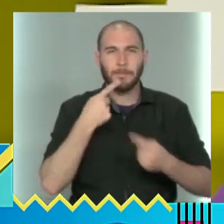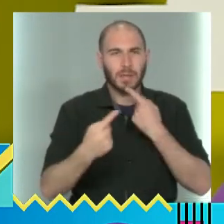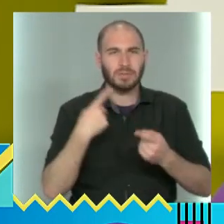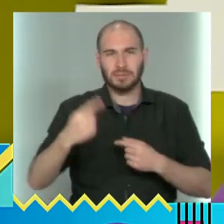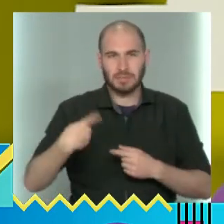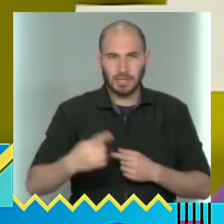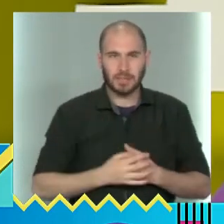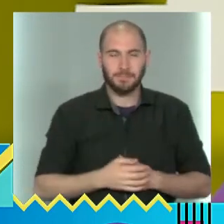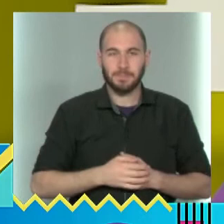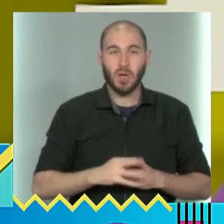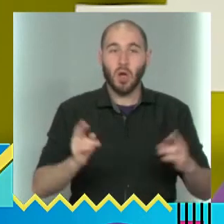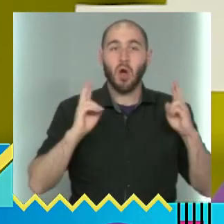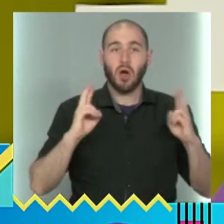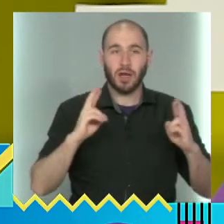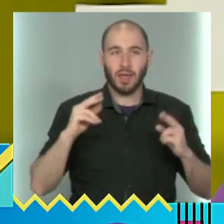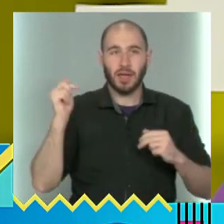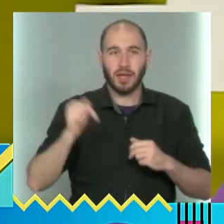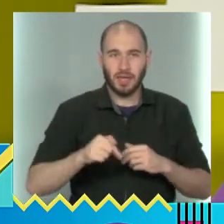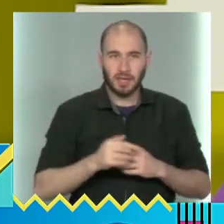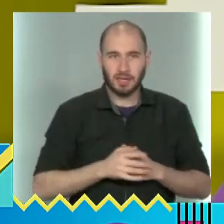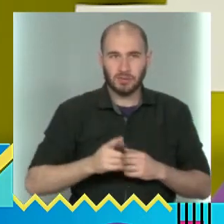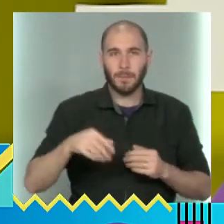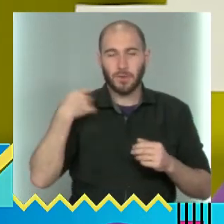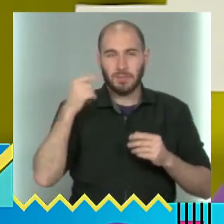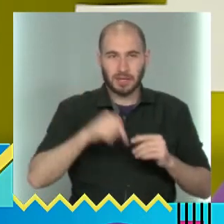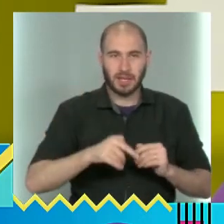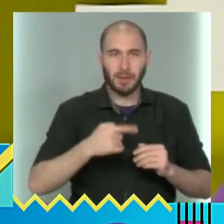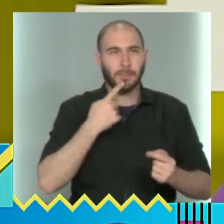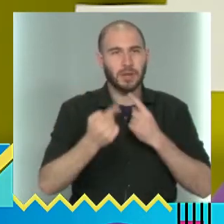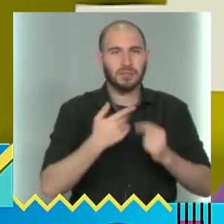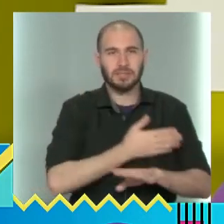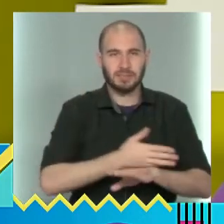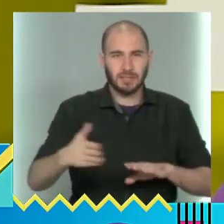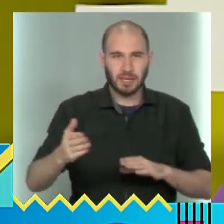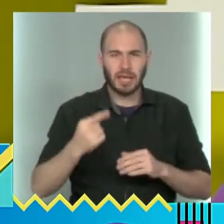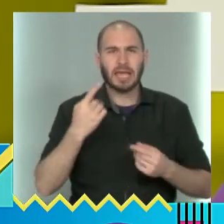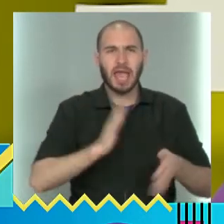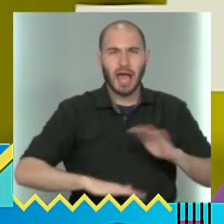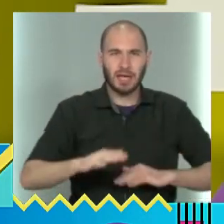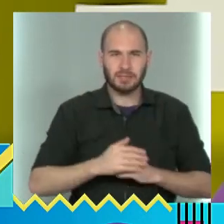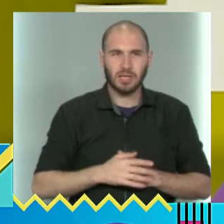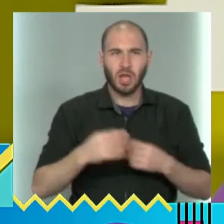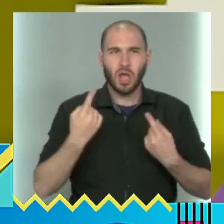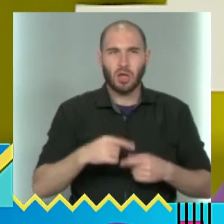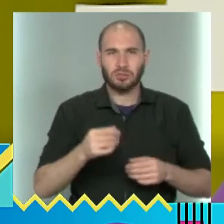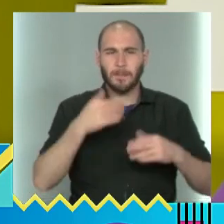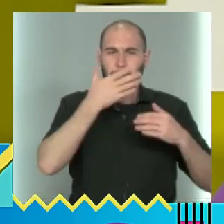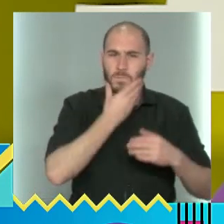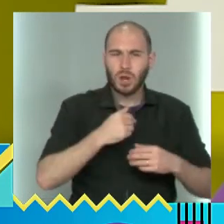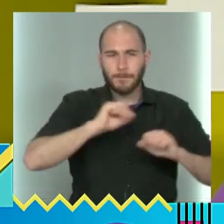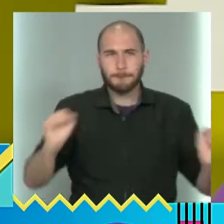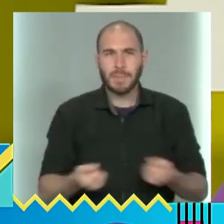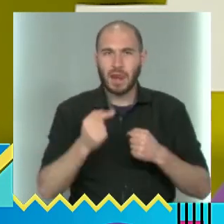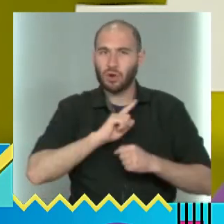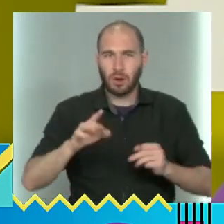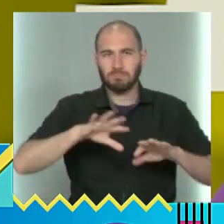cuestionándose. Así que bueno, ojalá esto haya sido lo que nos deja el programa, el seguir cuestionándonos qué estamos haciendo y no dar por hecho entre buenos y malos, sino